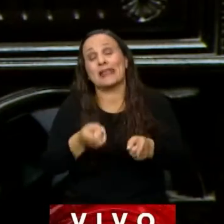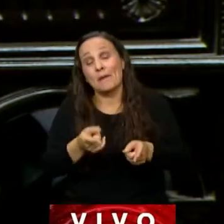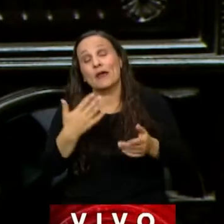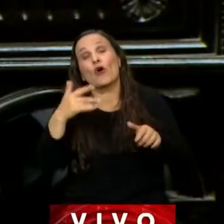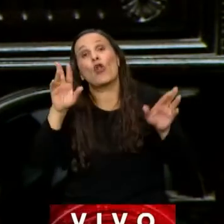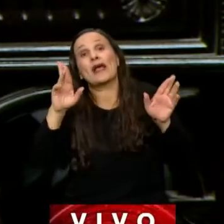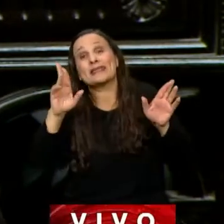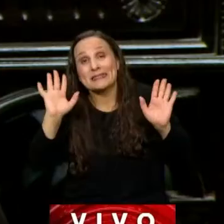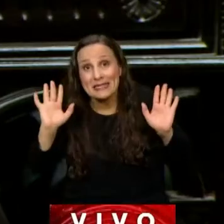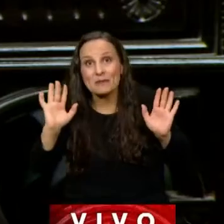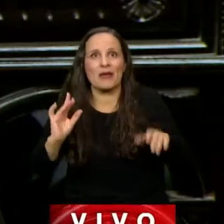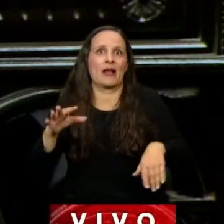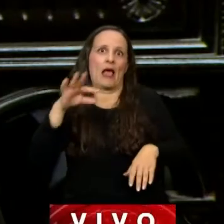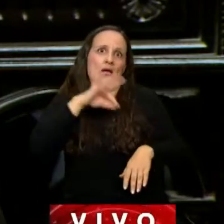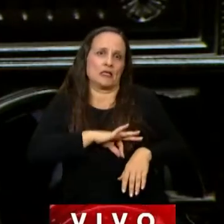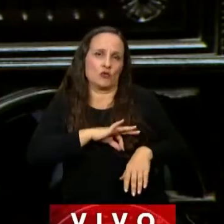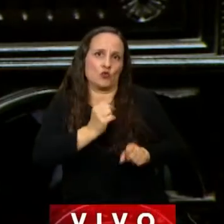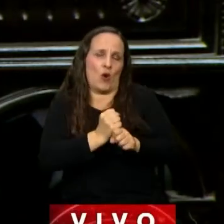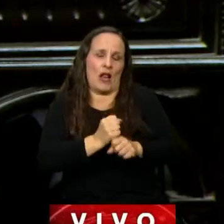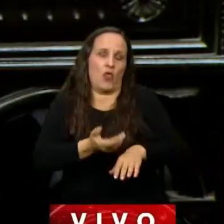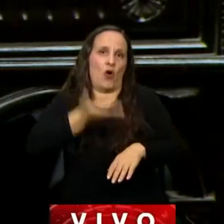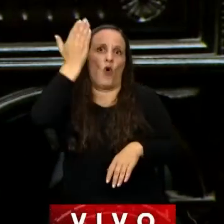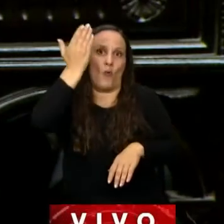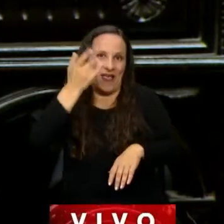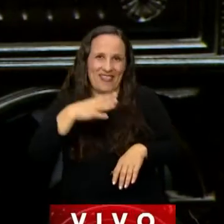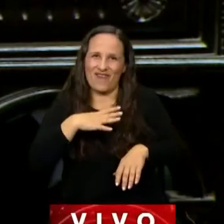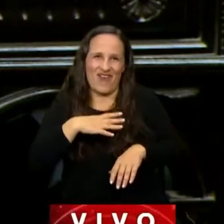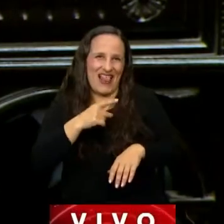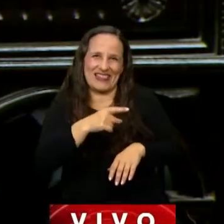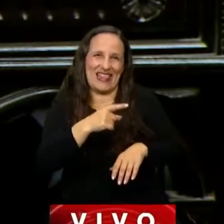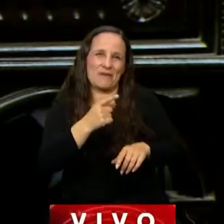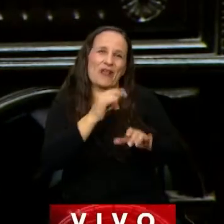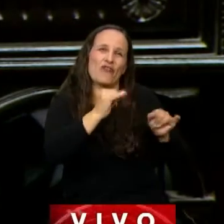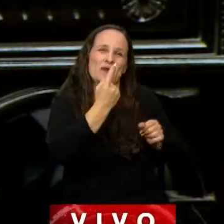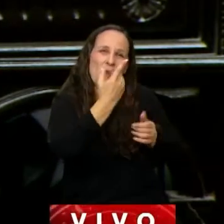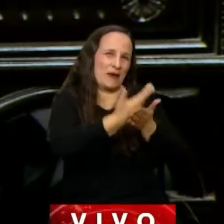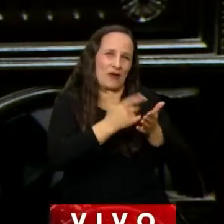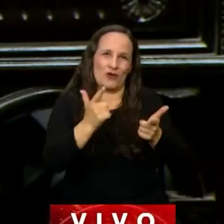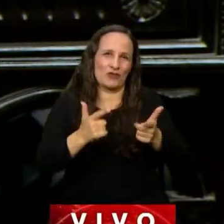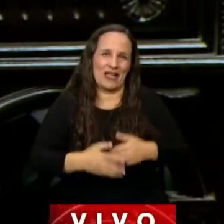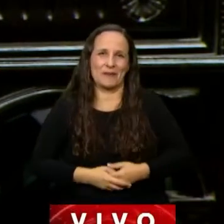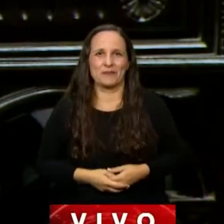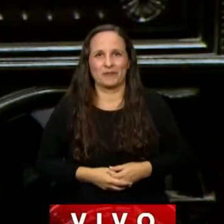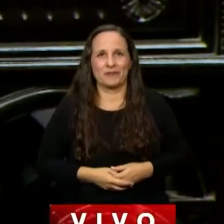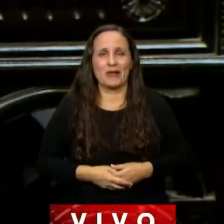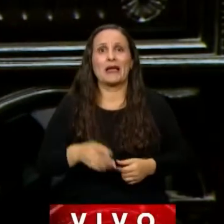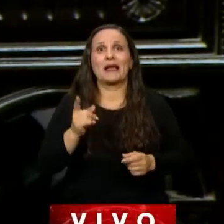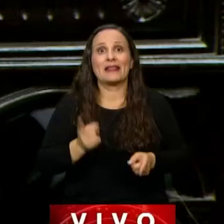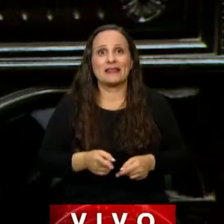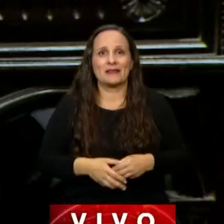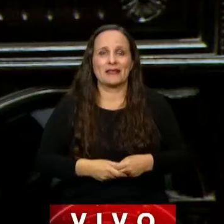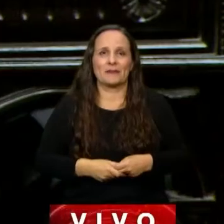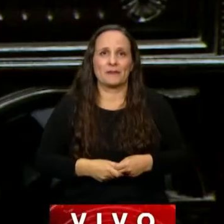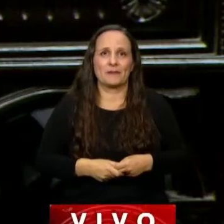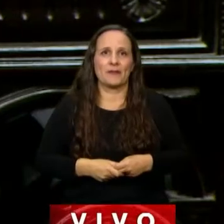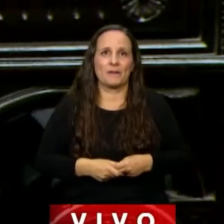esperables aumentos de salario que no están incluidos en ese primer dato. Pero además, como ya dijimos, a partir del debate